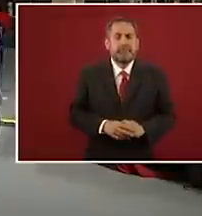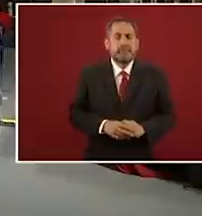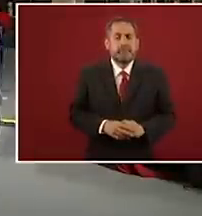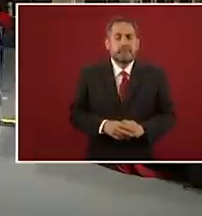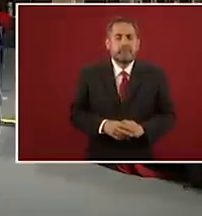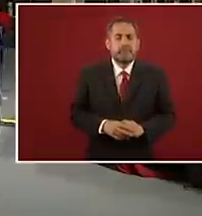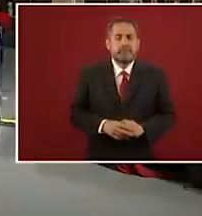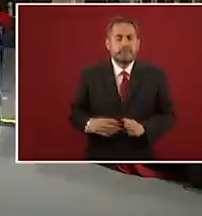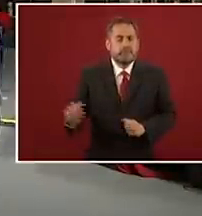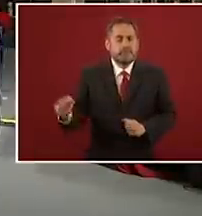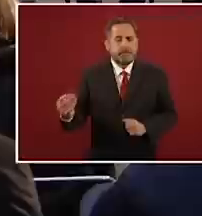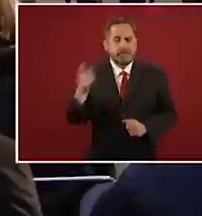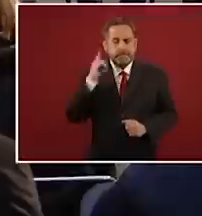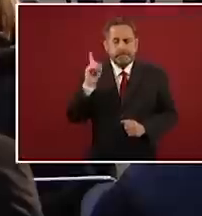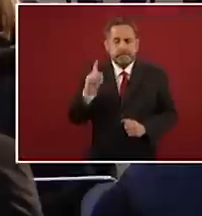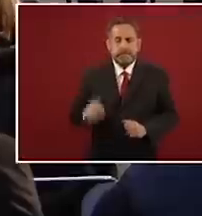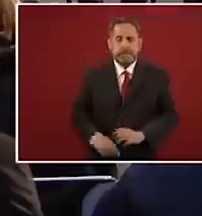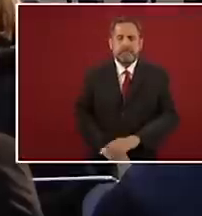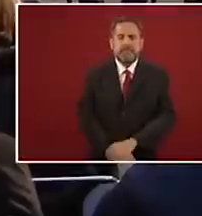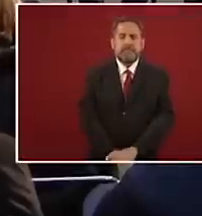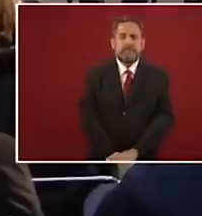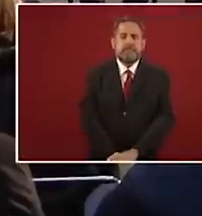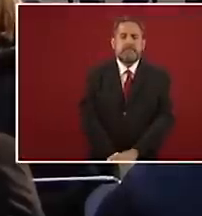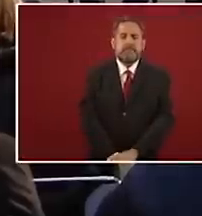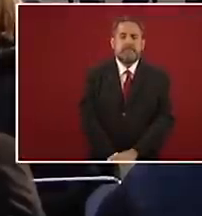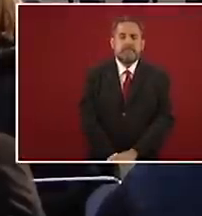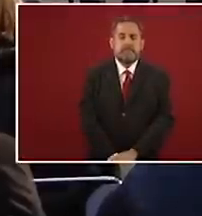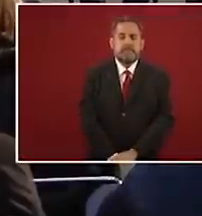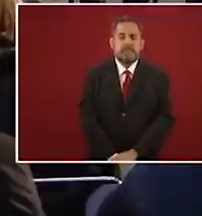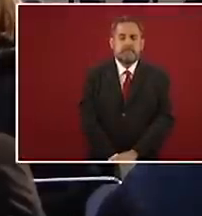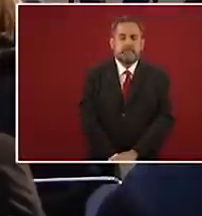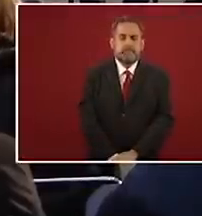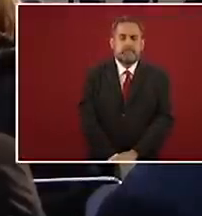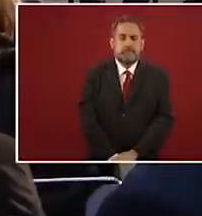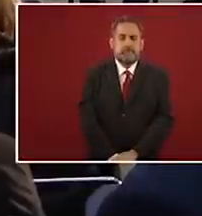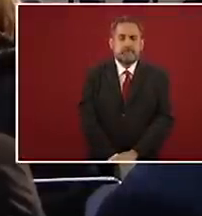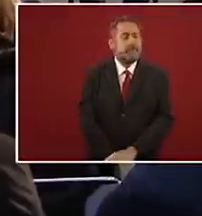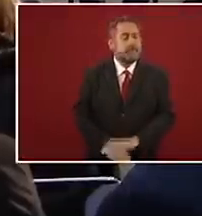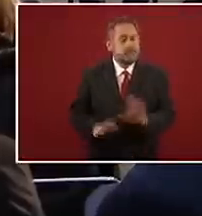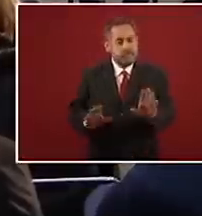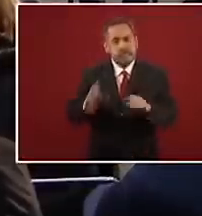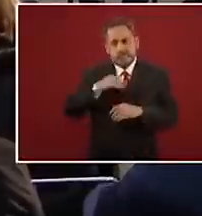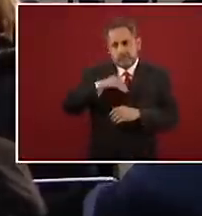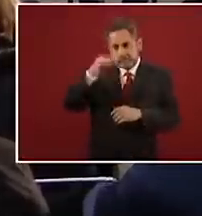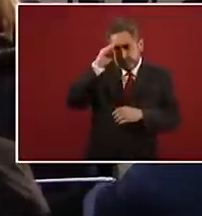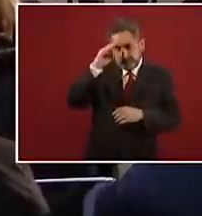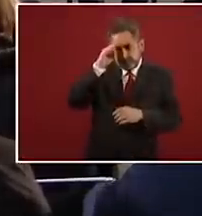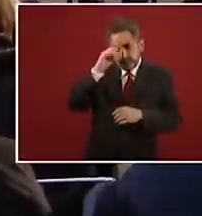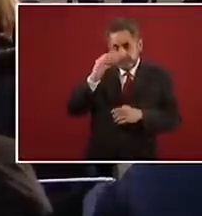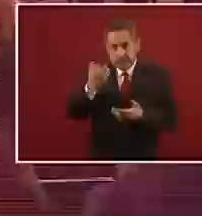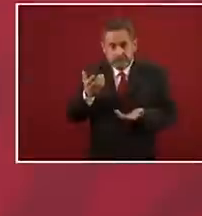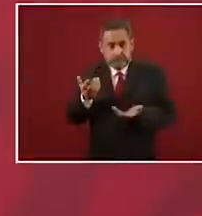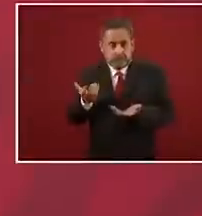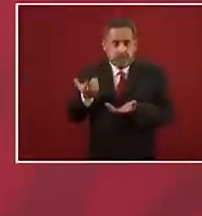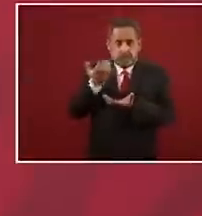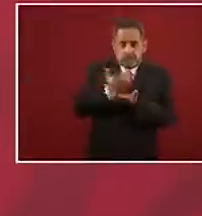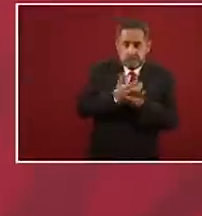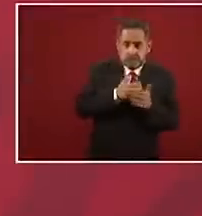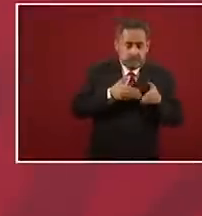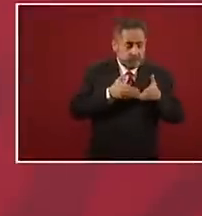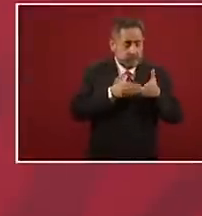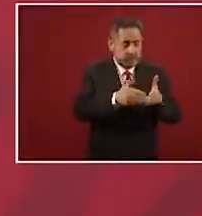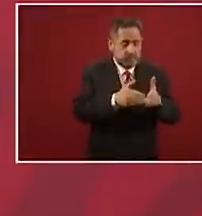a puerto nada más o también desarrollos? Se está contemplando de carga de contenedores de puerto a